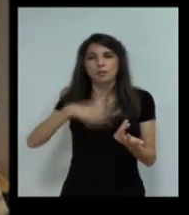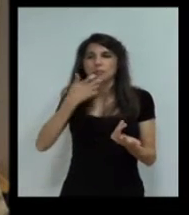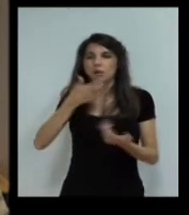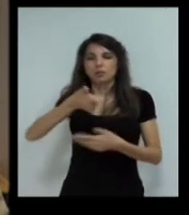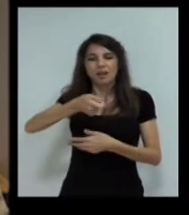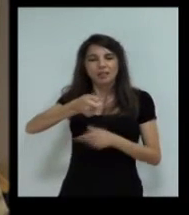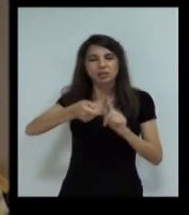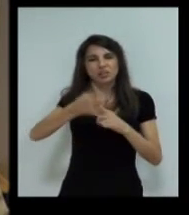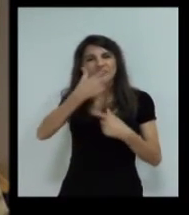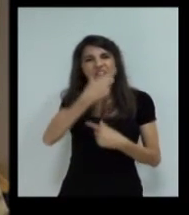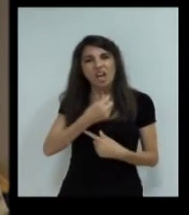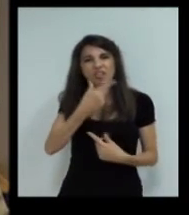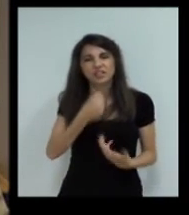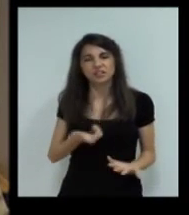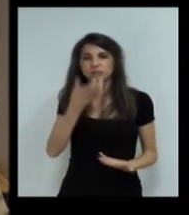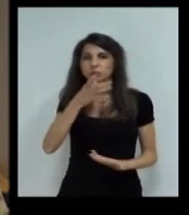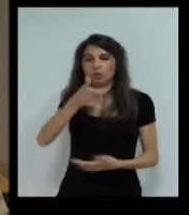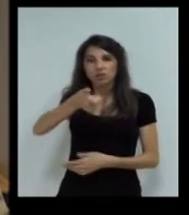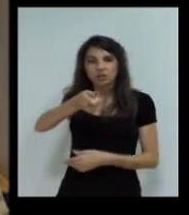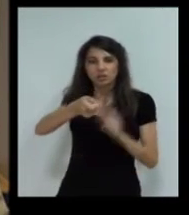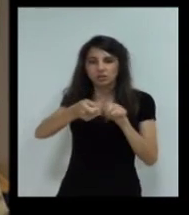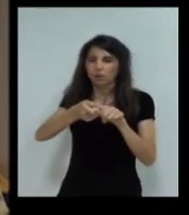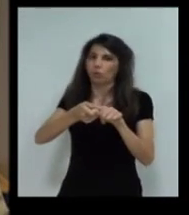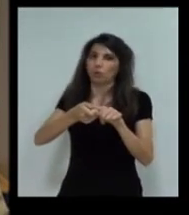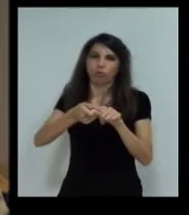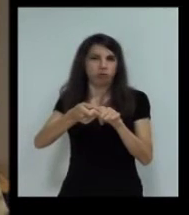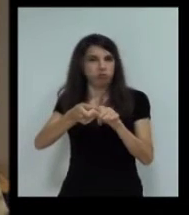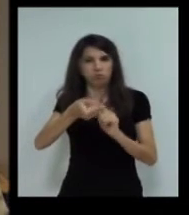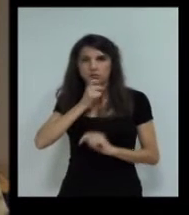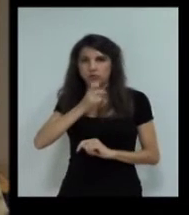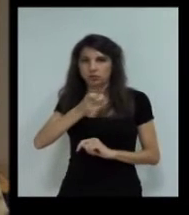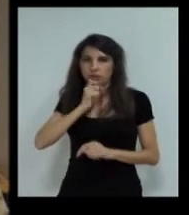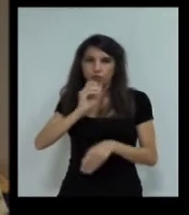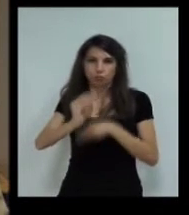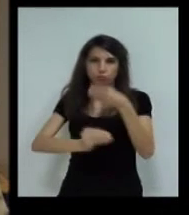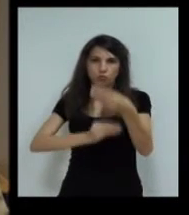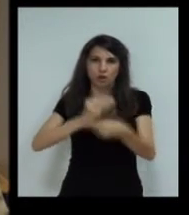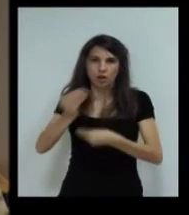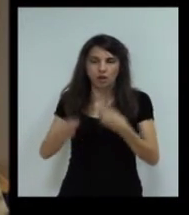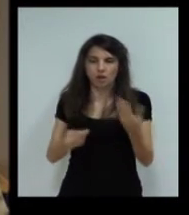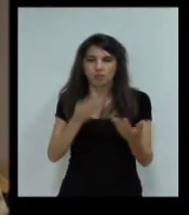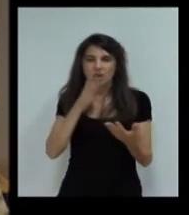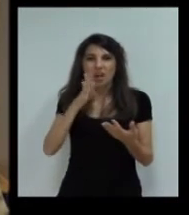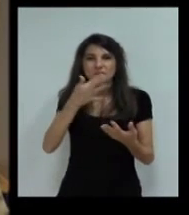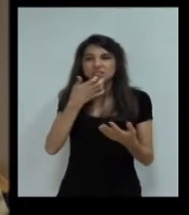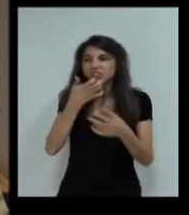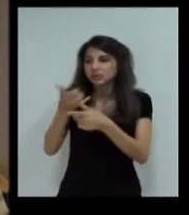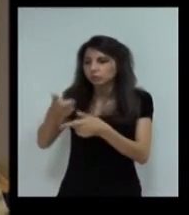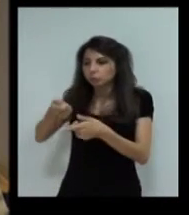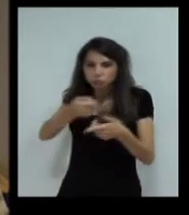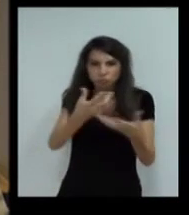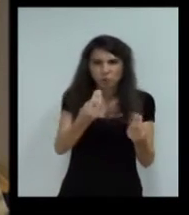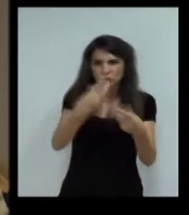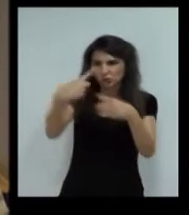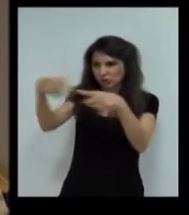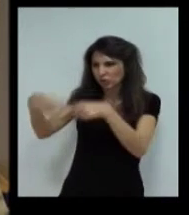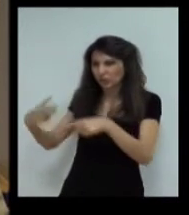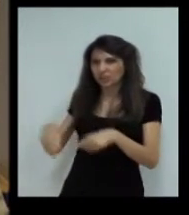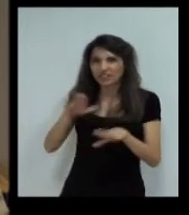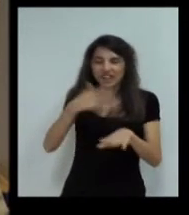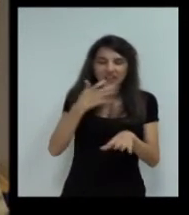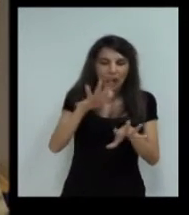a distancia que, bueno, bendito el que lo conoce todo, ¿no? Porque es que como son muchos, además, cuando te has aprendido unos cuantos ya te olvidas del tercero,